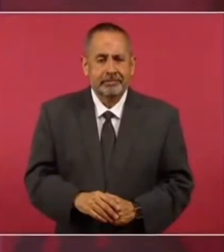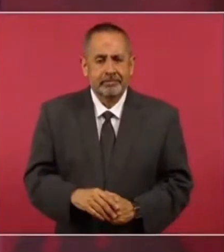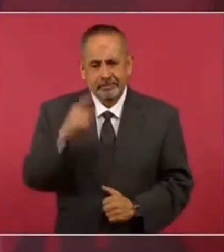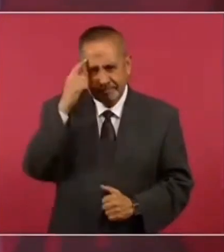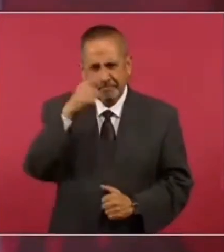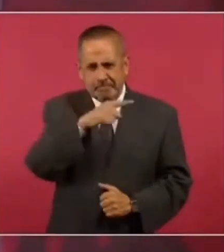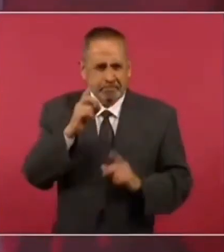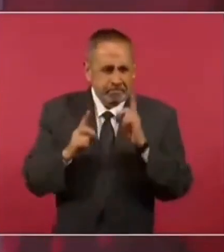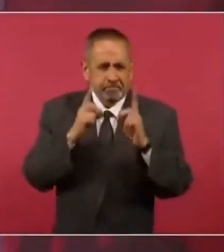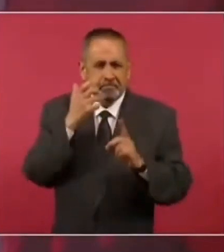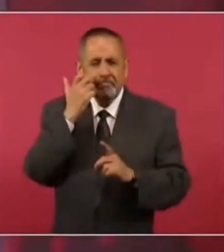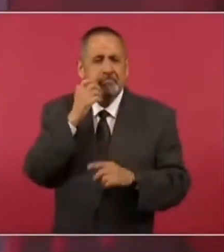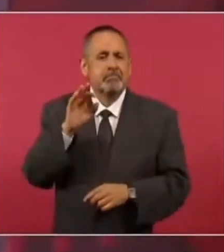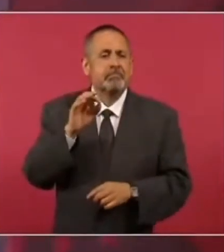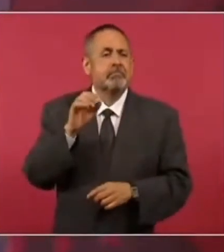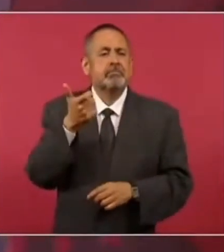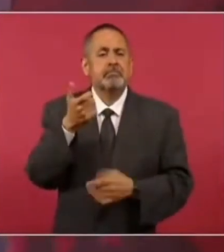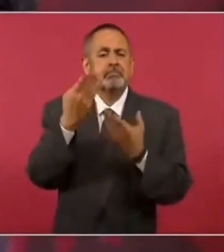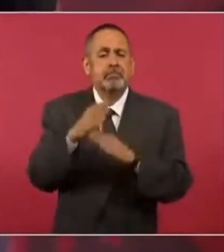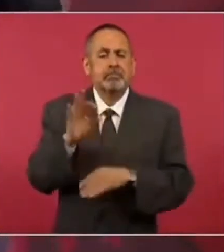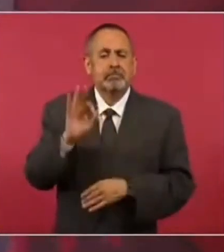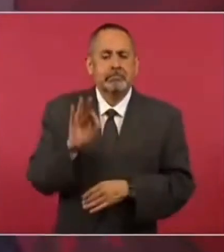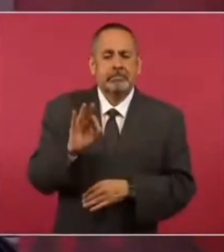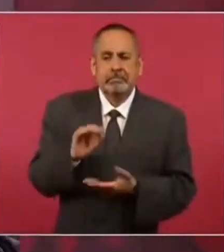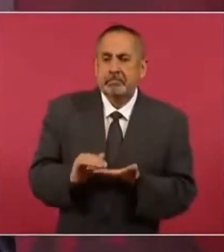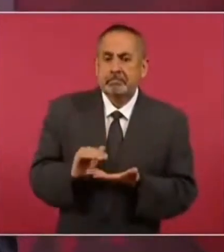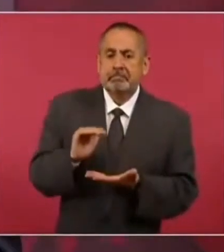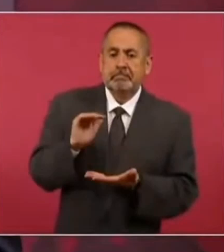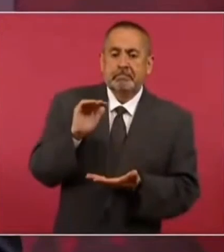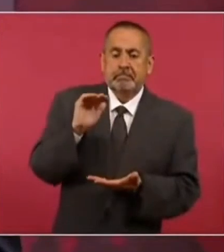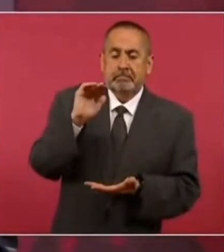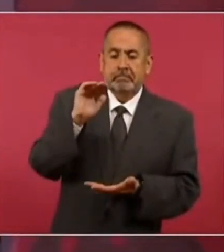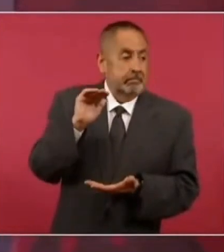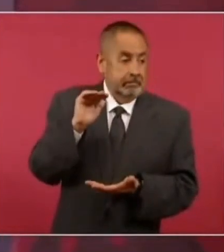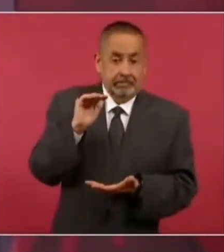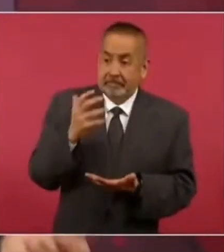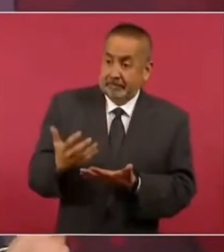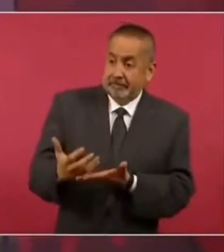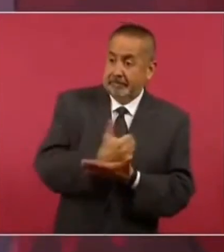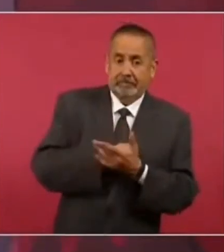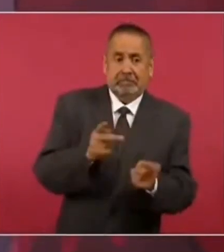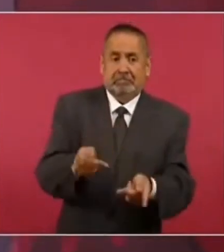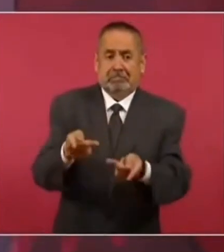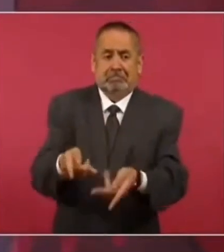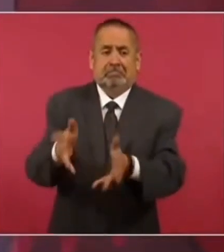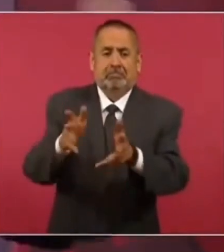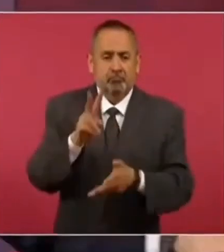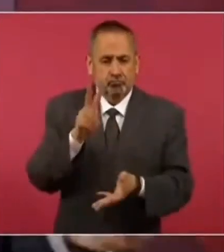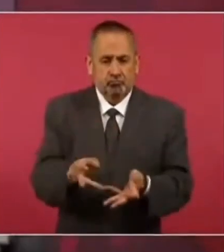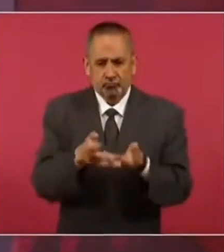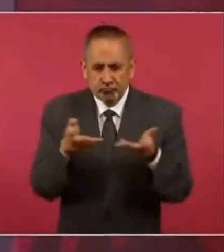para la especulación financiera. Obtenían la concesión y ni siquiera exploraban nada,